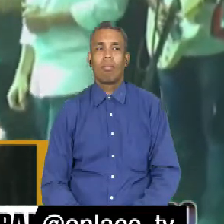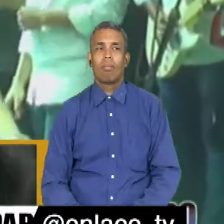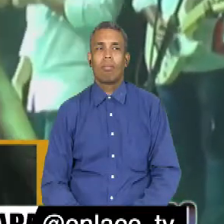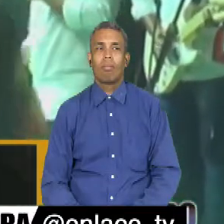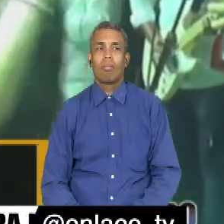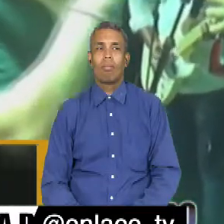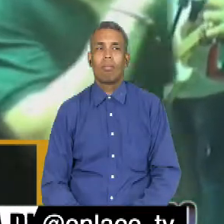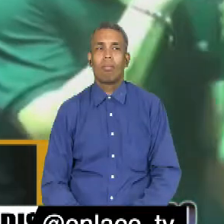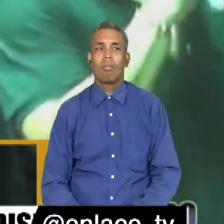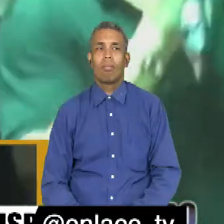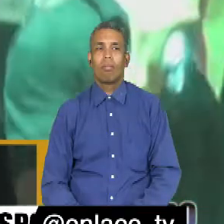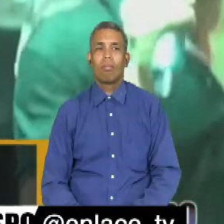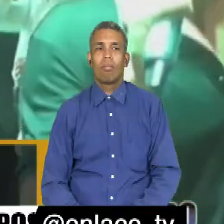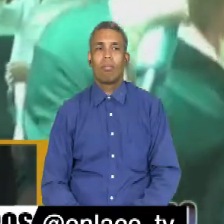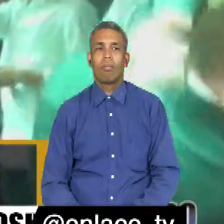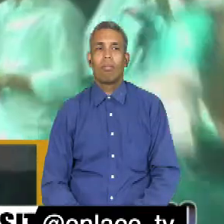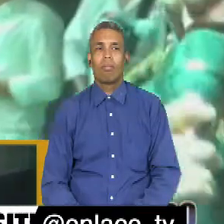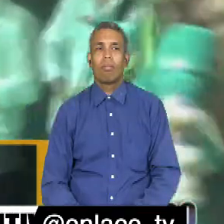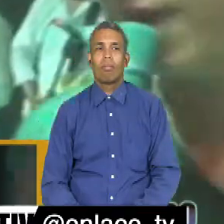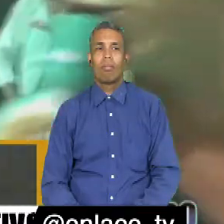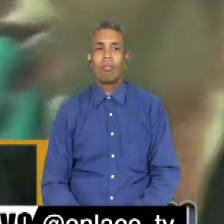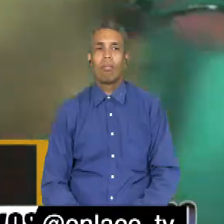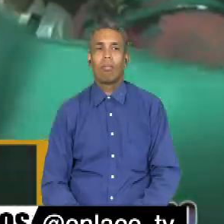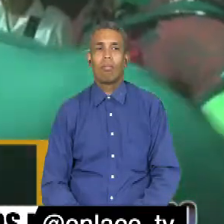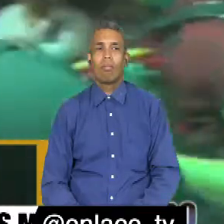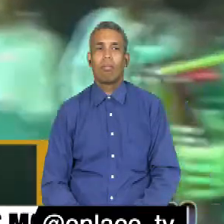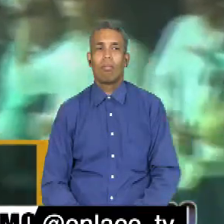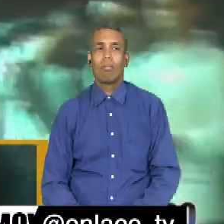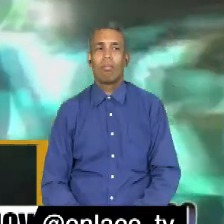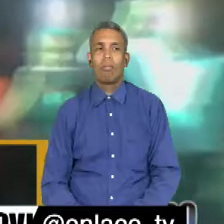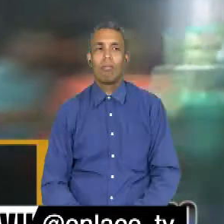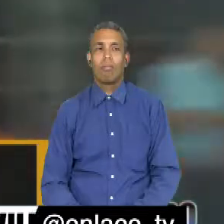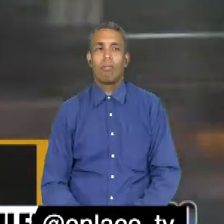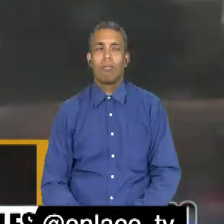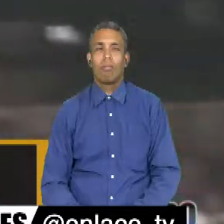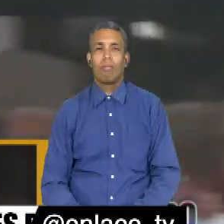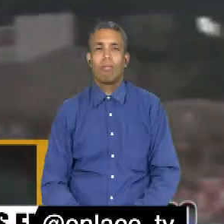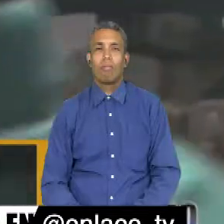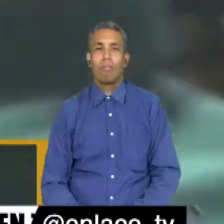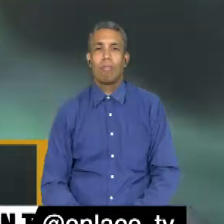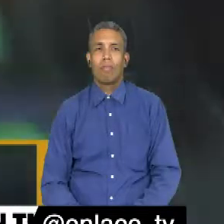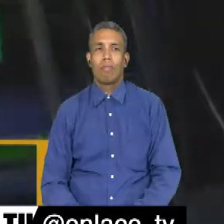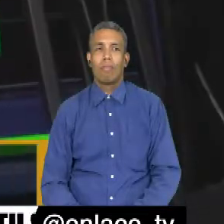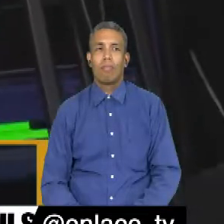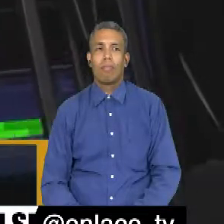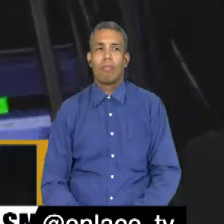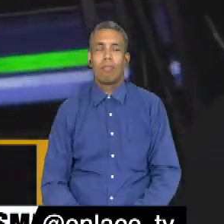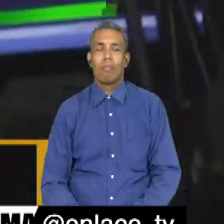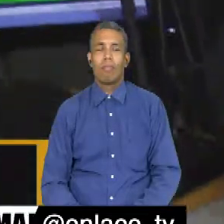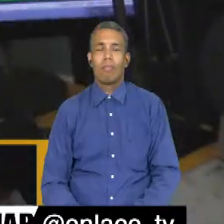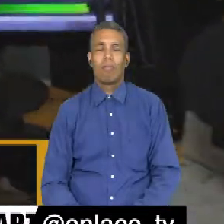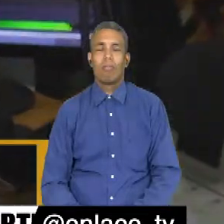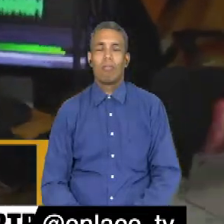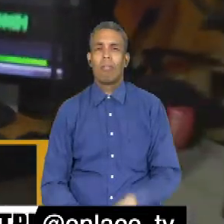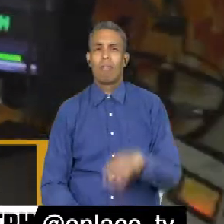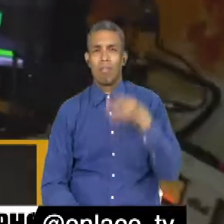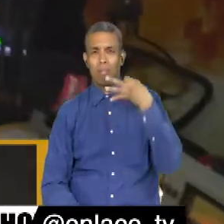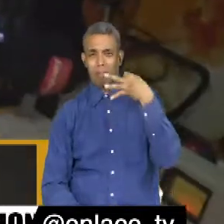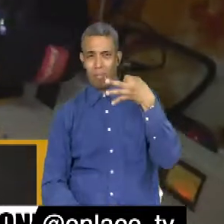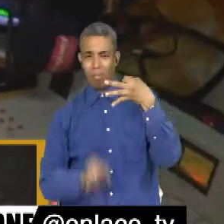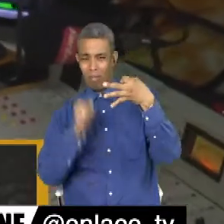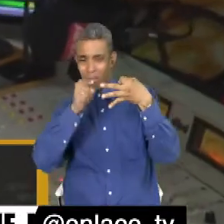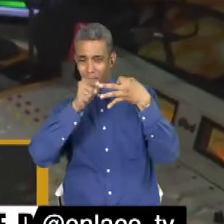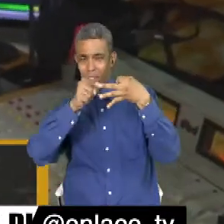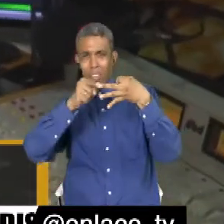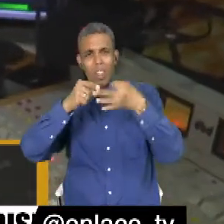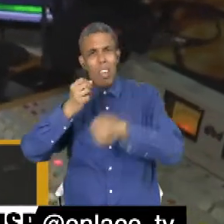pregunta por las siete maravillas de este mundo y yo respondo y mis siete maravillas son. Una canción grabada hace algunos años atrás,